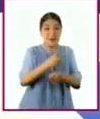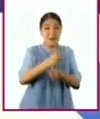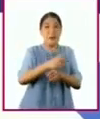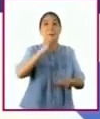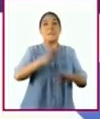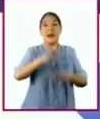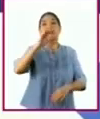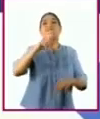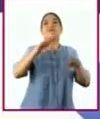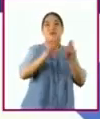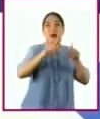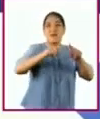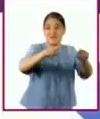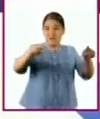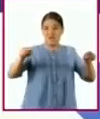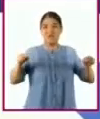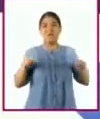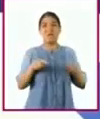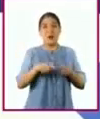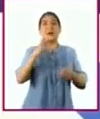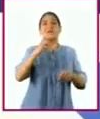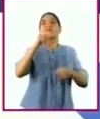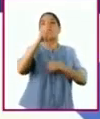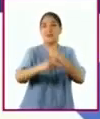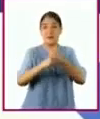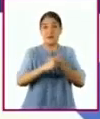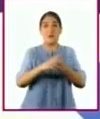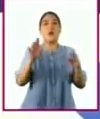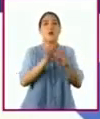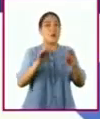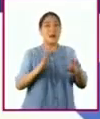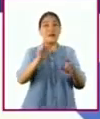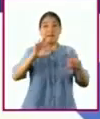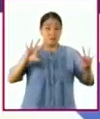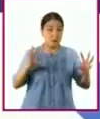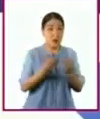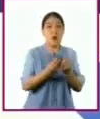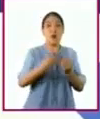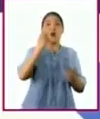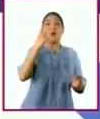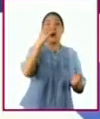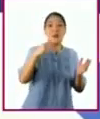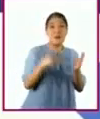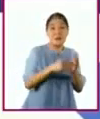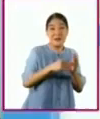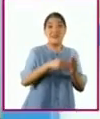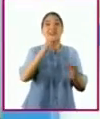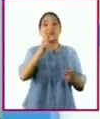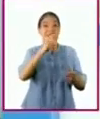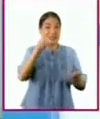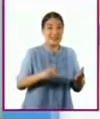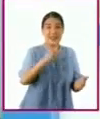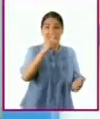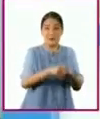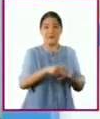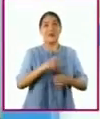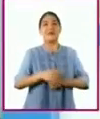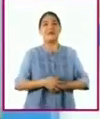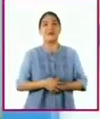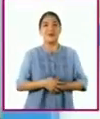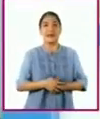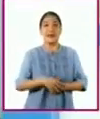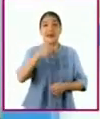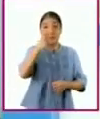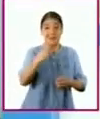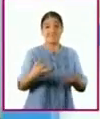del país, sumando un total de 1.493 kilómetros. El territorio de